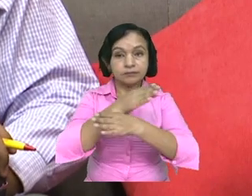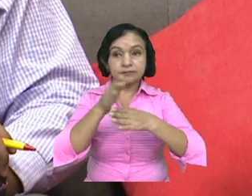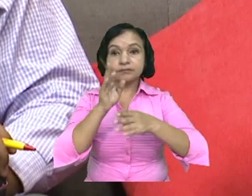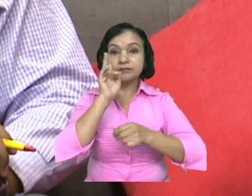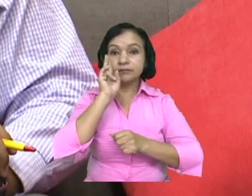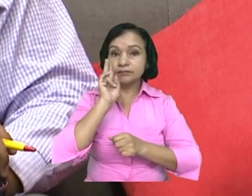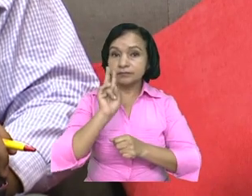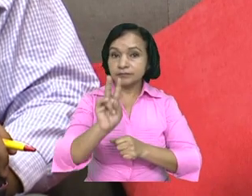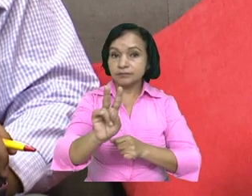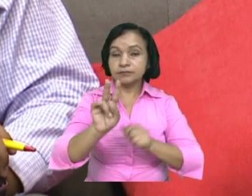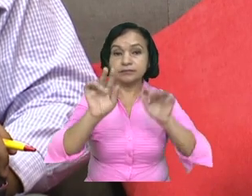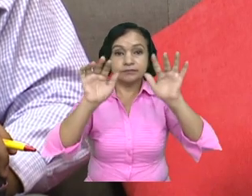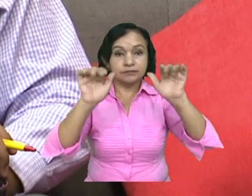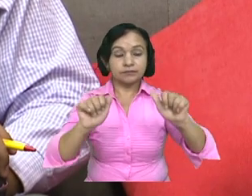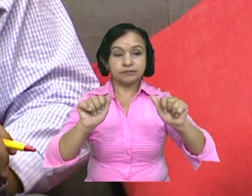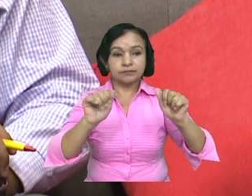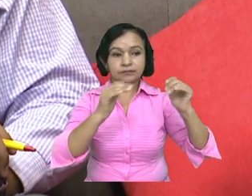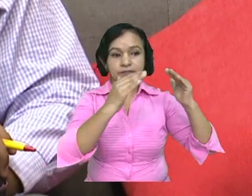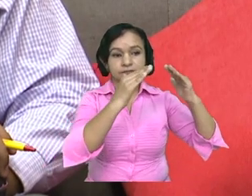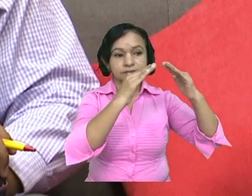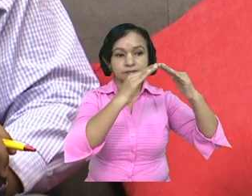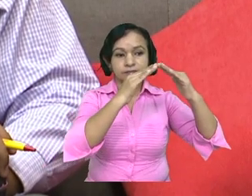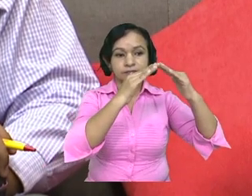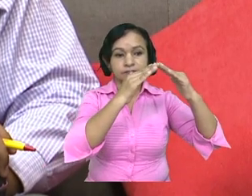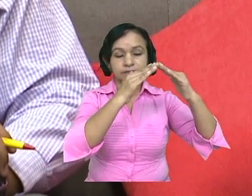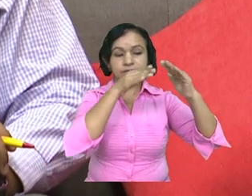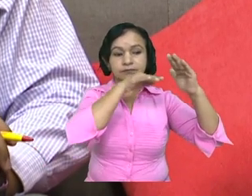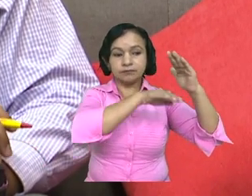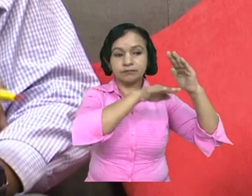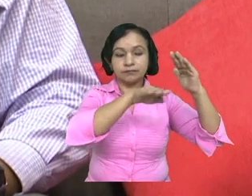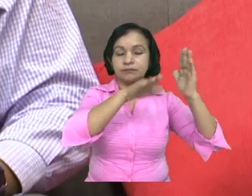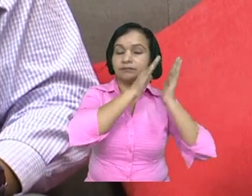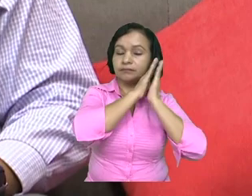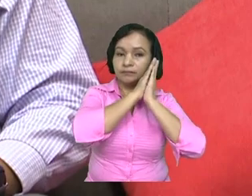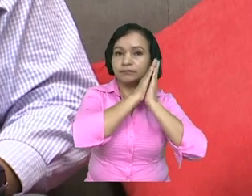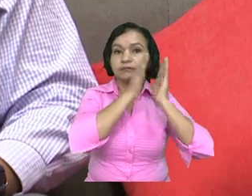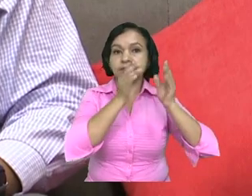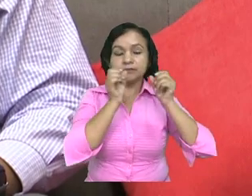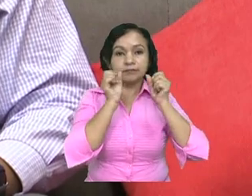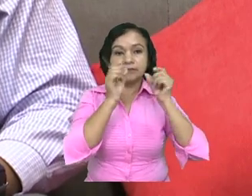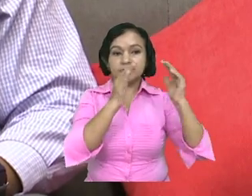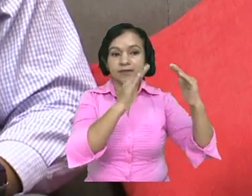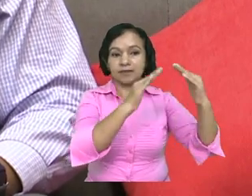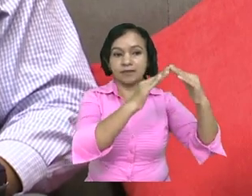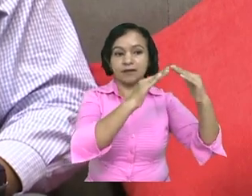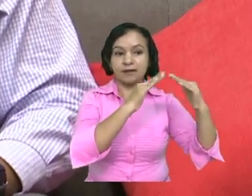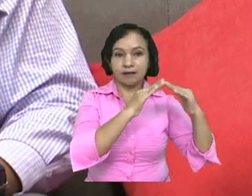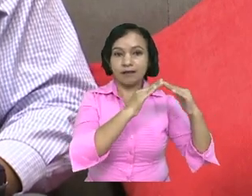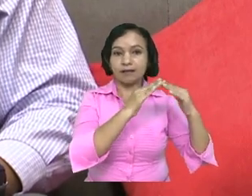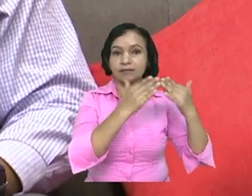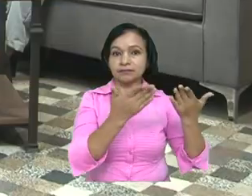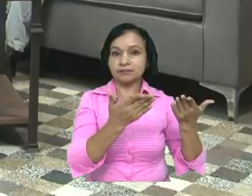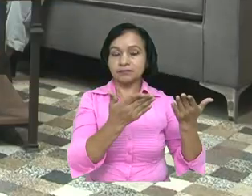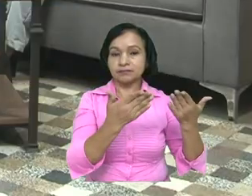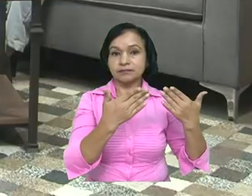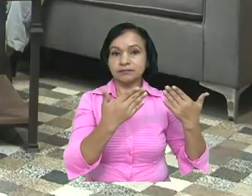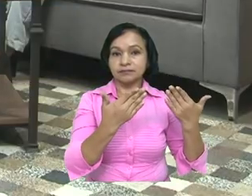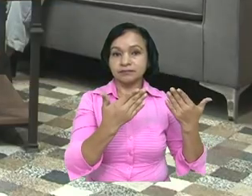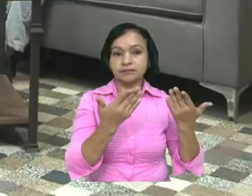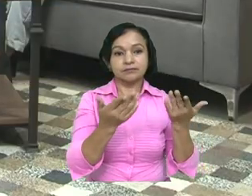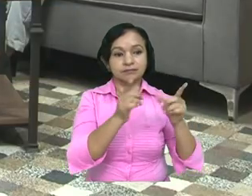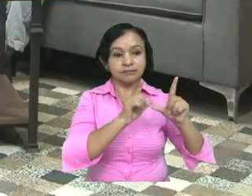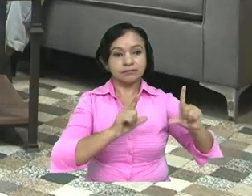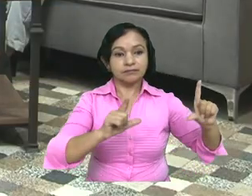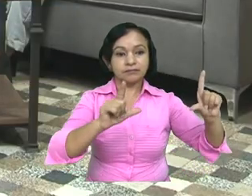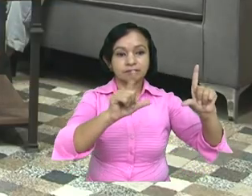visto albergues, ¿no? Que así. También son una suerte de casas comunales, una suerte de